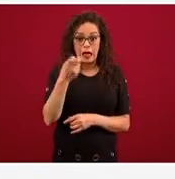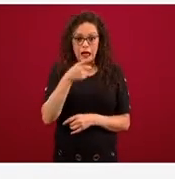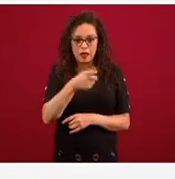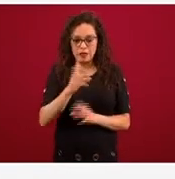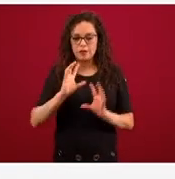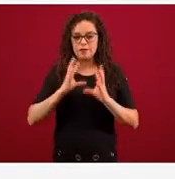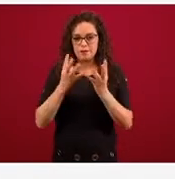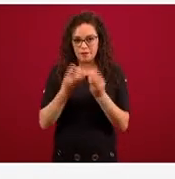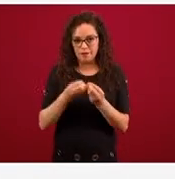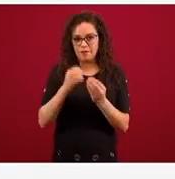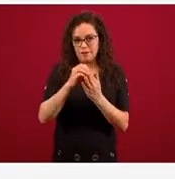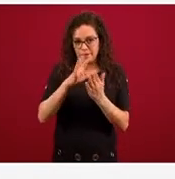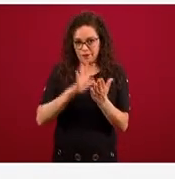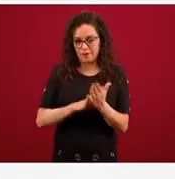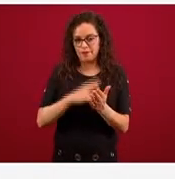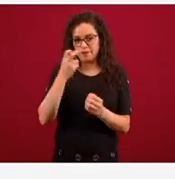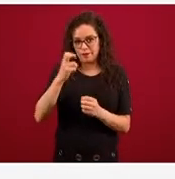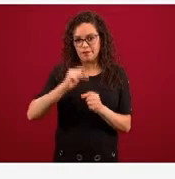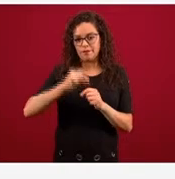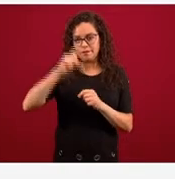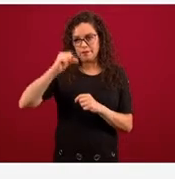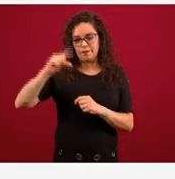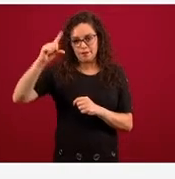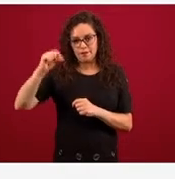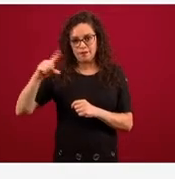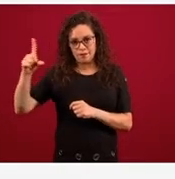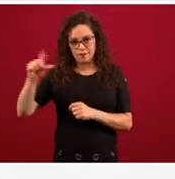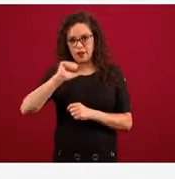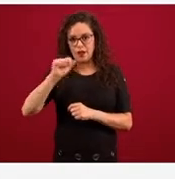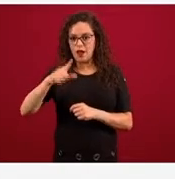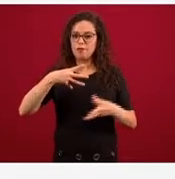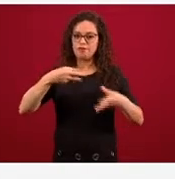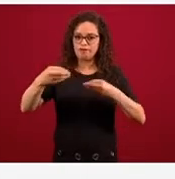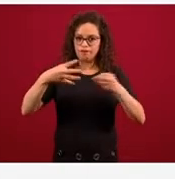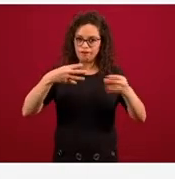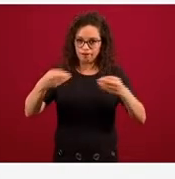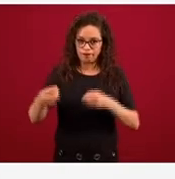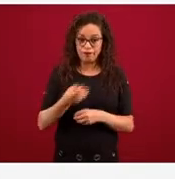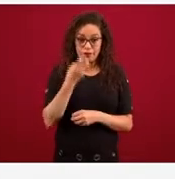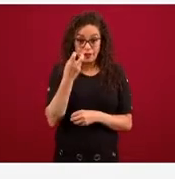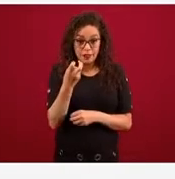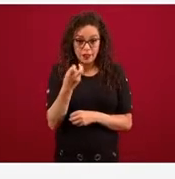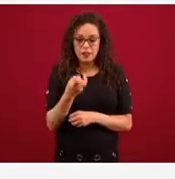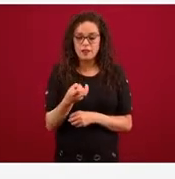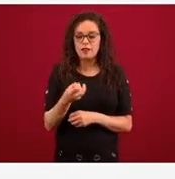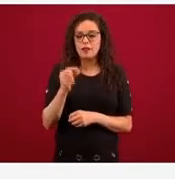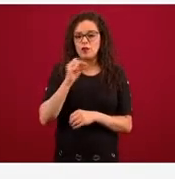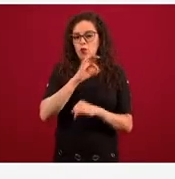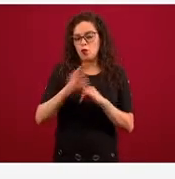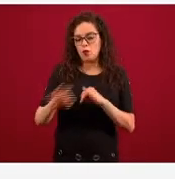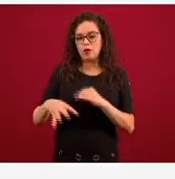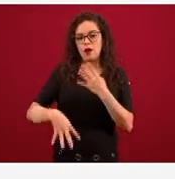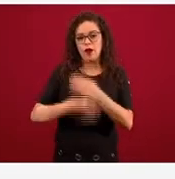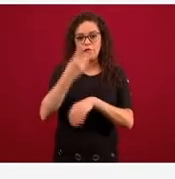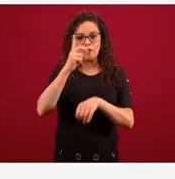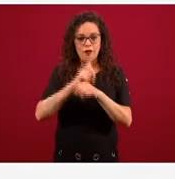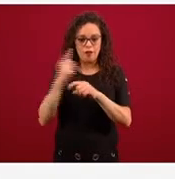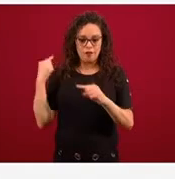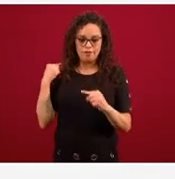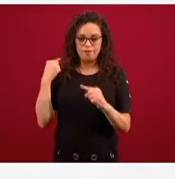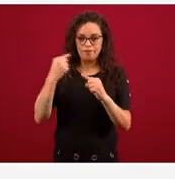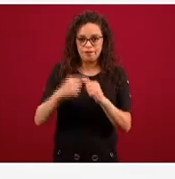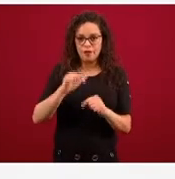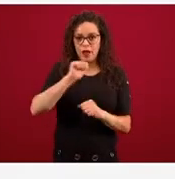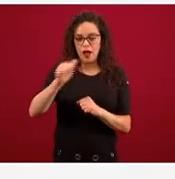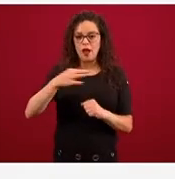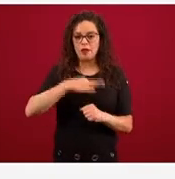la trends that tendencia is que está happening for llevando la transmission transmisión, over en the este last caso, 14 days. en los últimos 14 días de